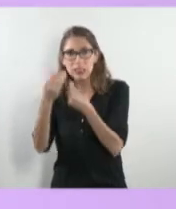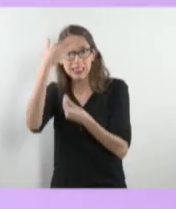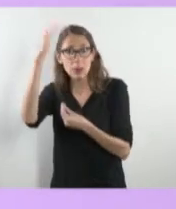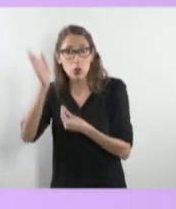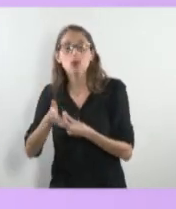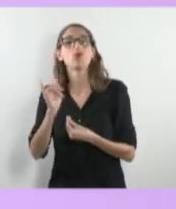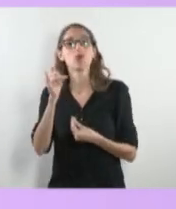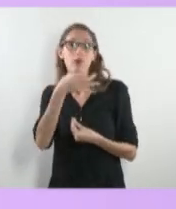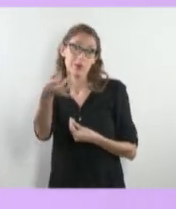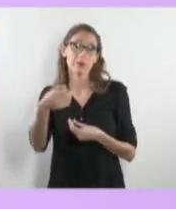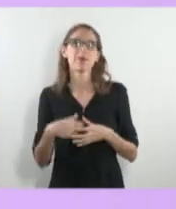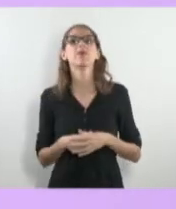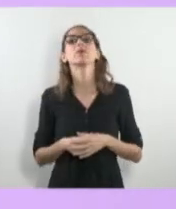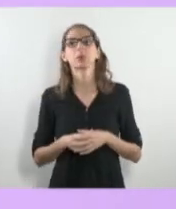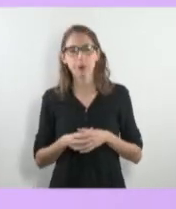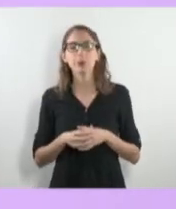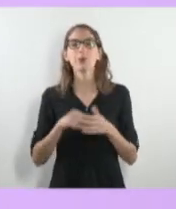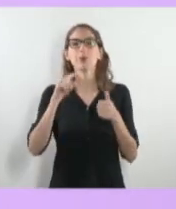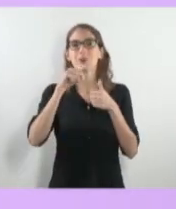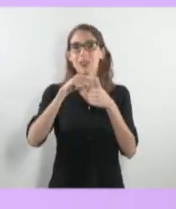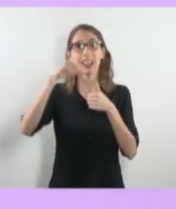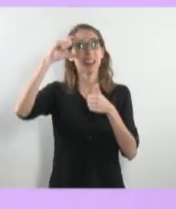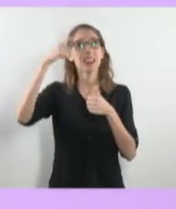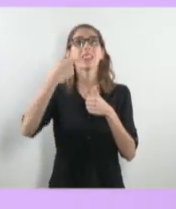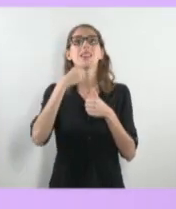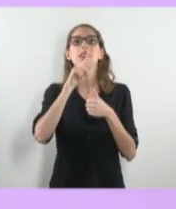bien. Estructural. Habíamos visto...